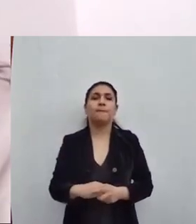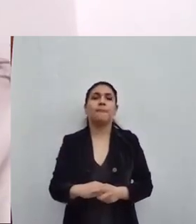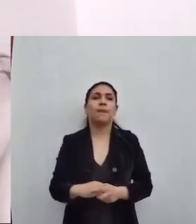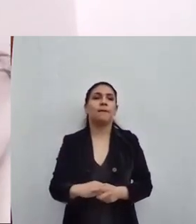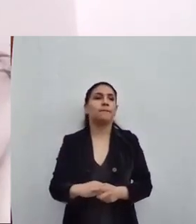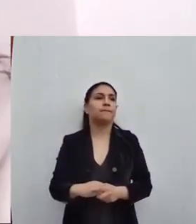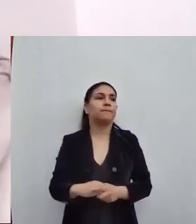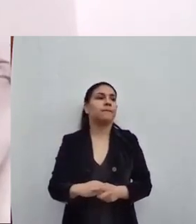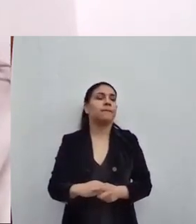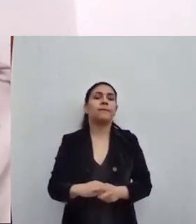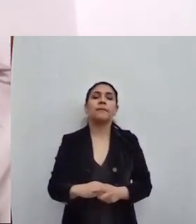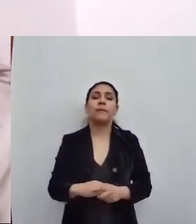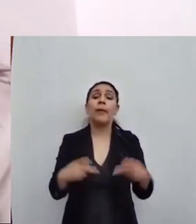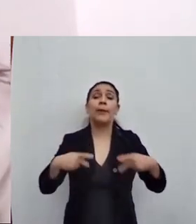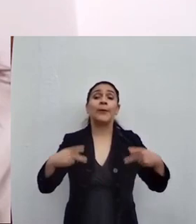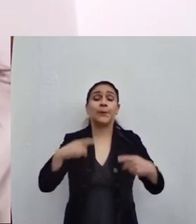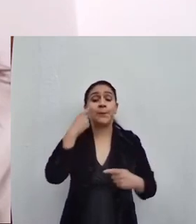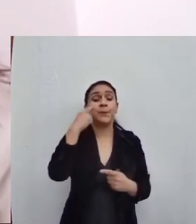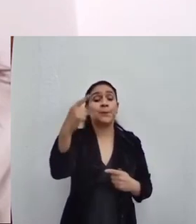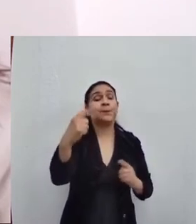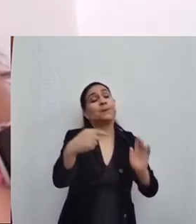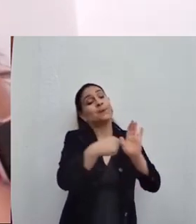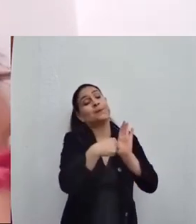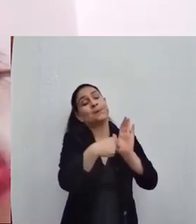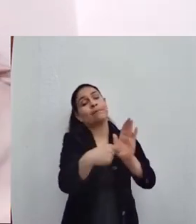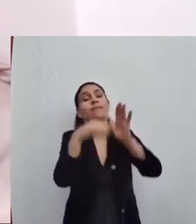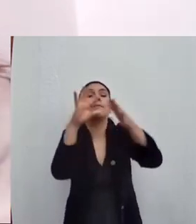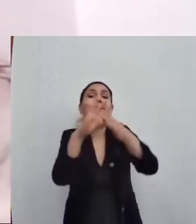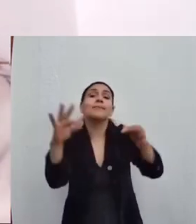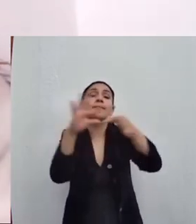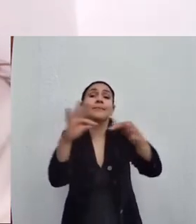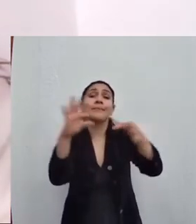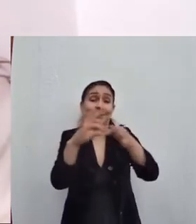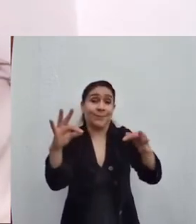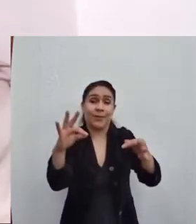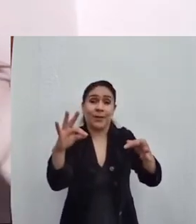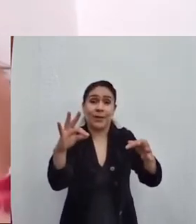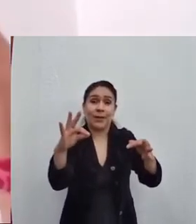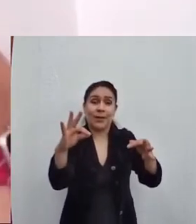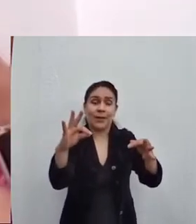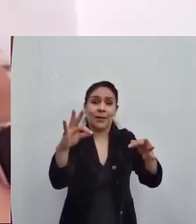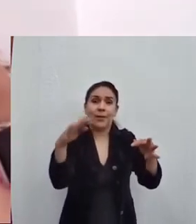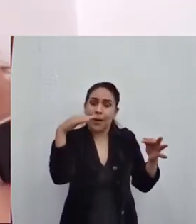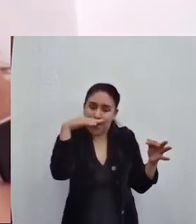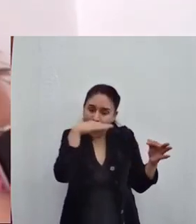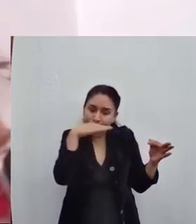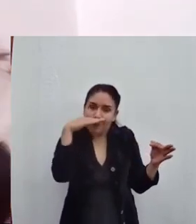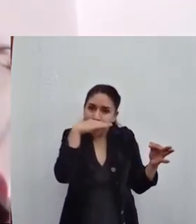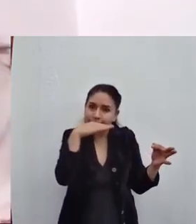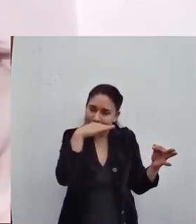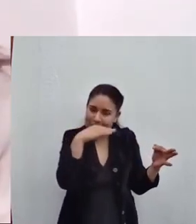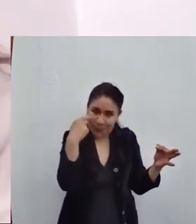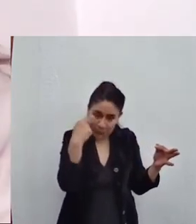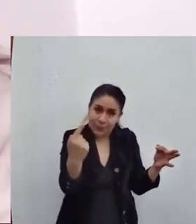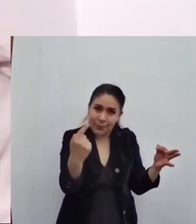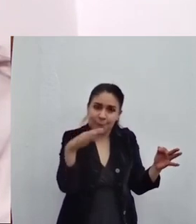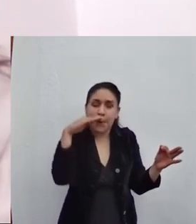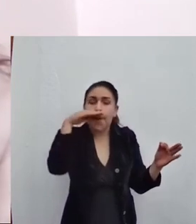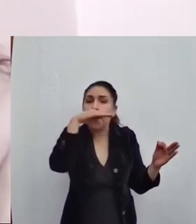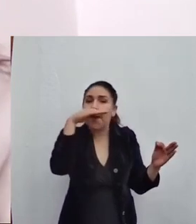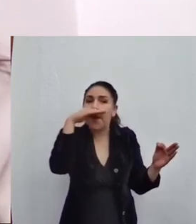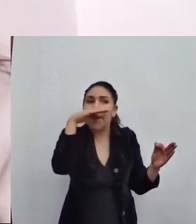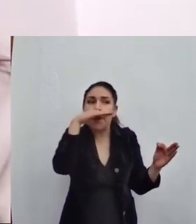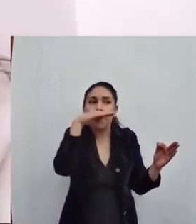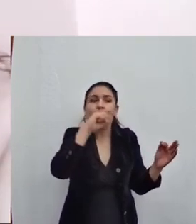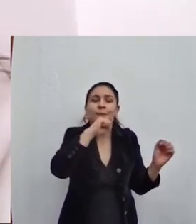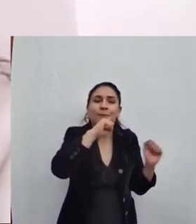de físico. Tenemos un proyecto en donde, y todo esto es gratuito, ¿sí me explico? De hecho, lo que andamos buscando es